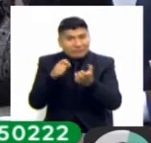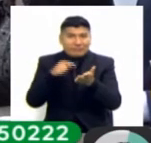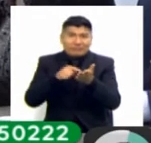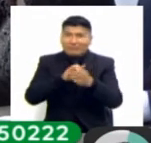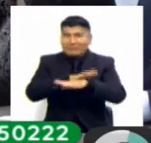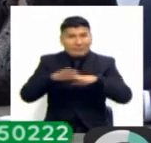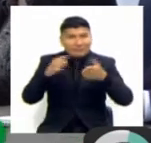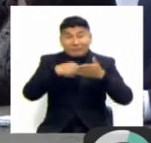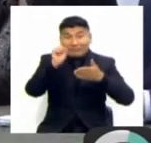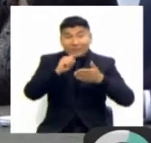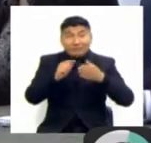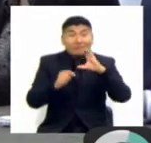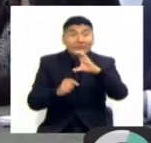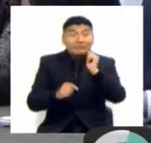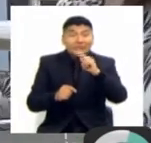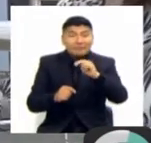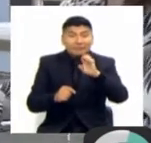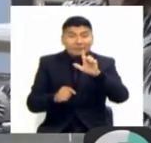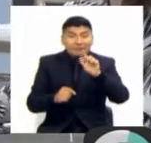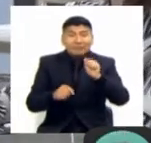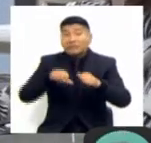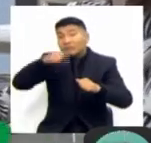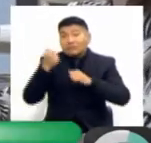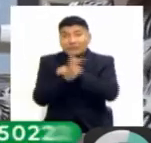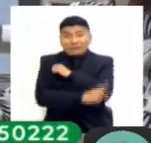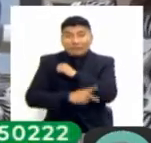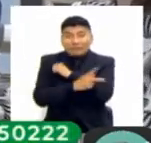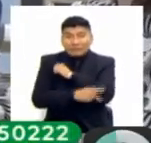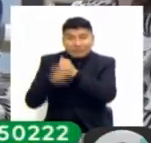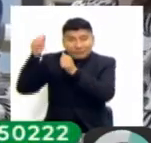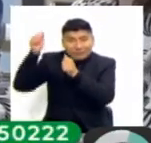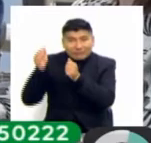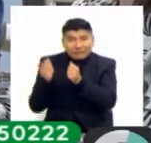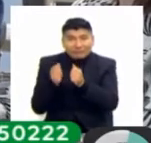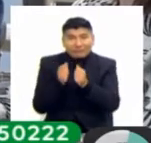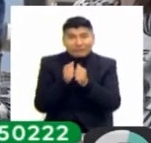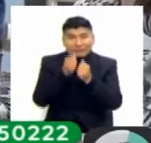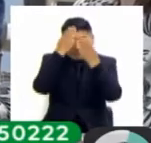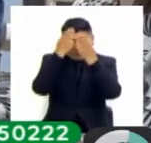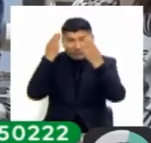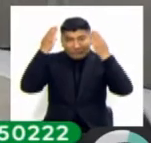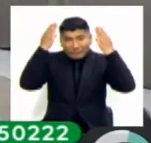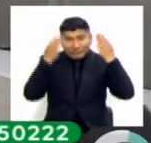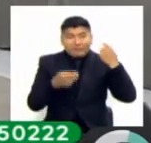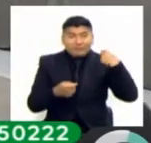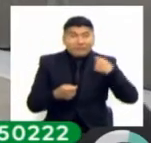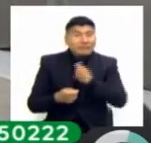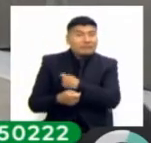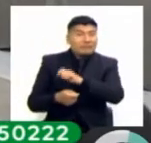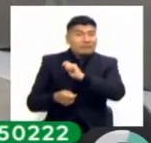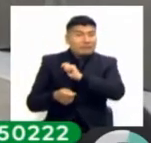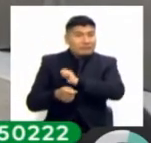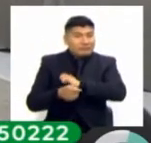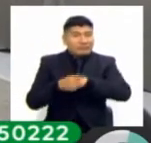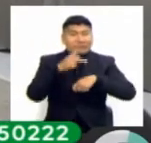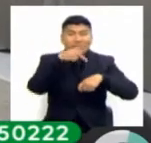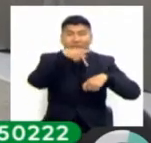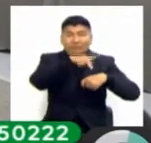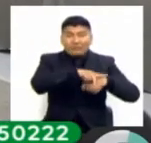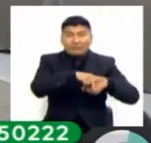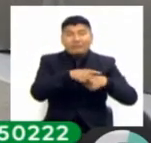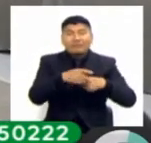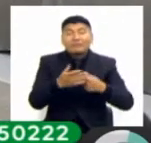reprobable. Canela señaló que otros países se sumaron a acompañar esta auditoría, entre estos México, España, Paraguay y Alemania. La